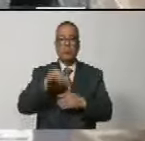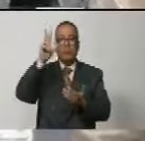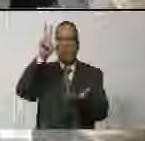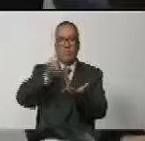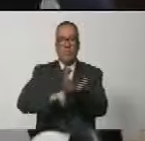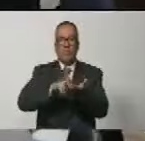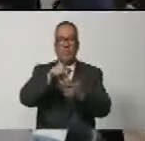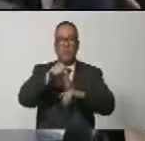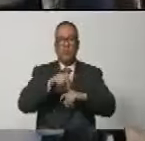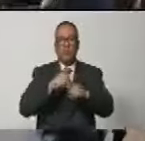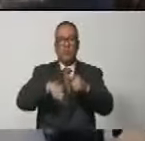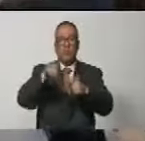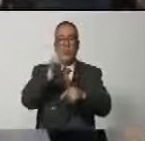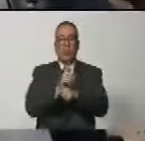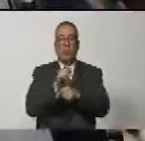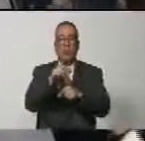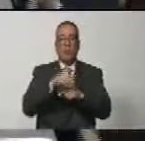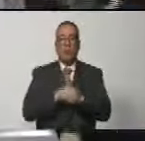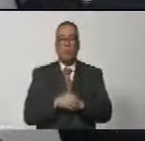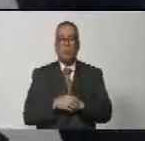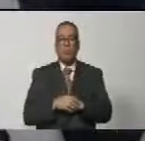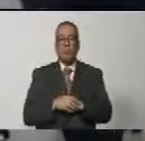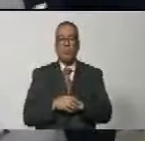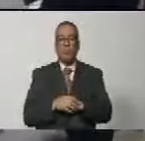Queda aprobado por unanimidad.